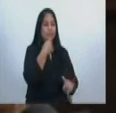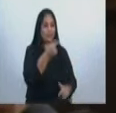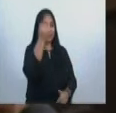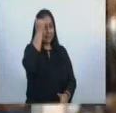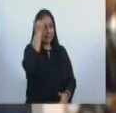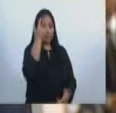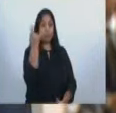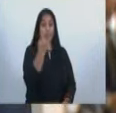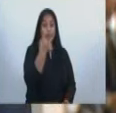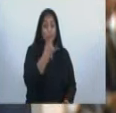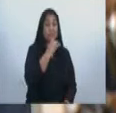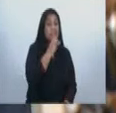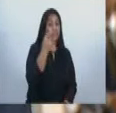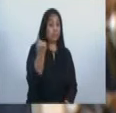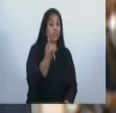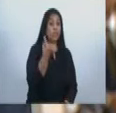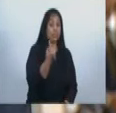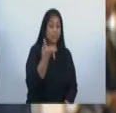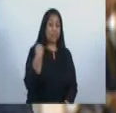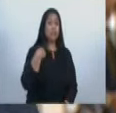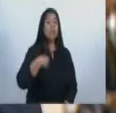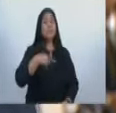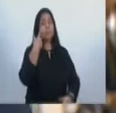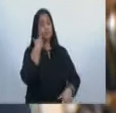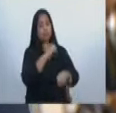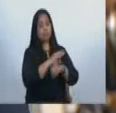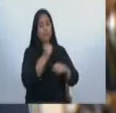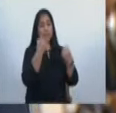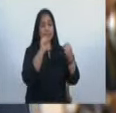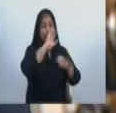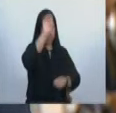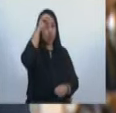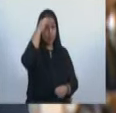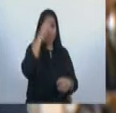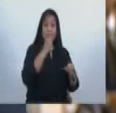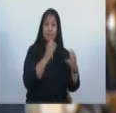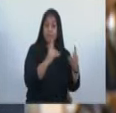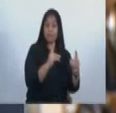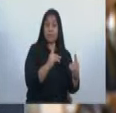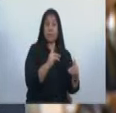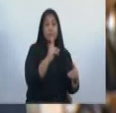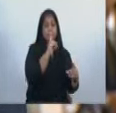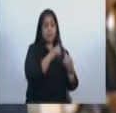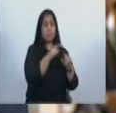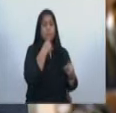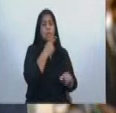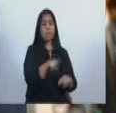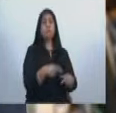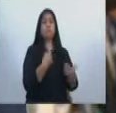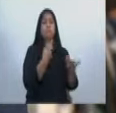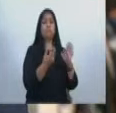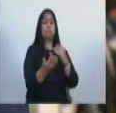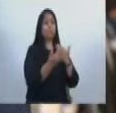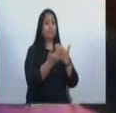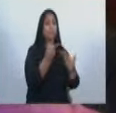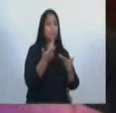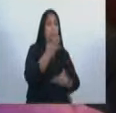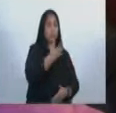universidades tienen un papel fundamental en la formulación de políticas eh educativas verdad Y en el asesoramiento del